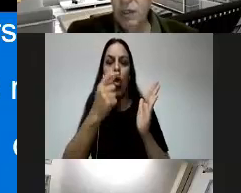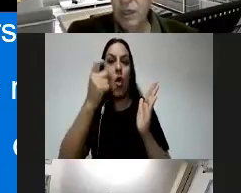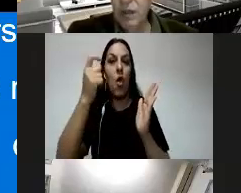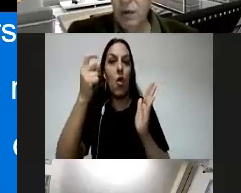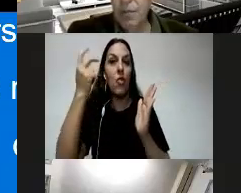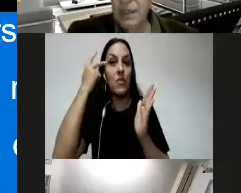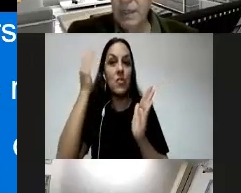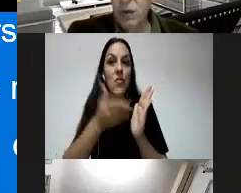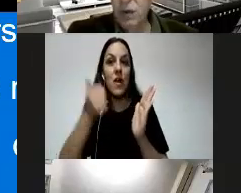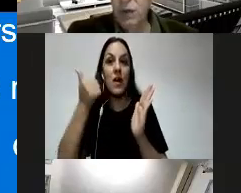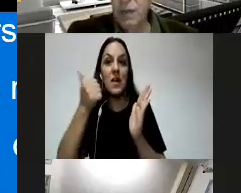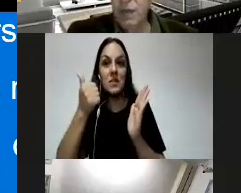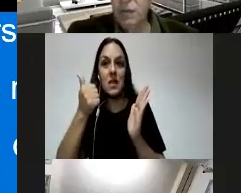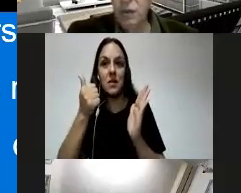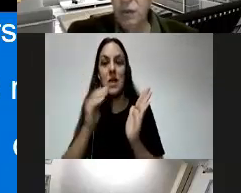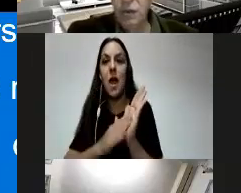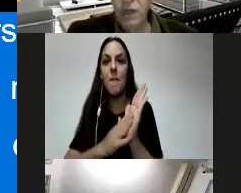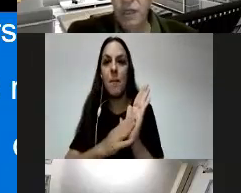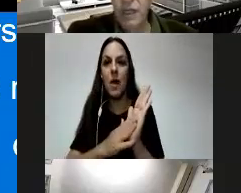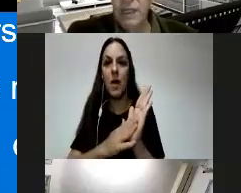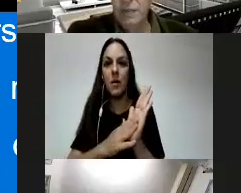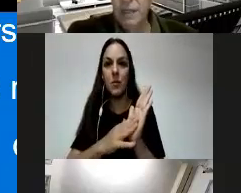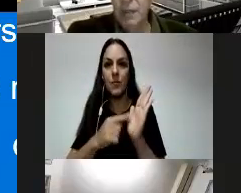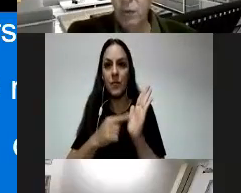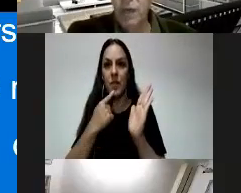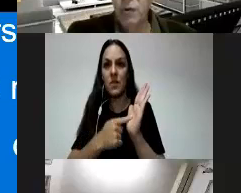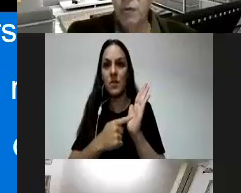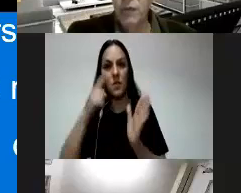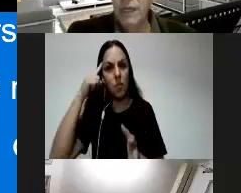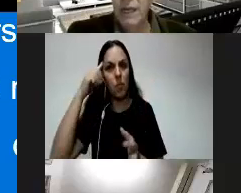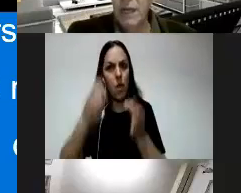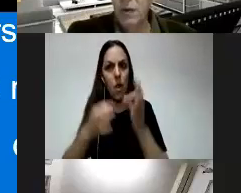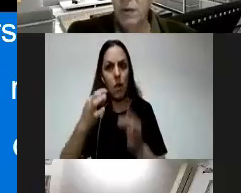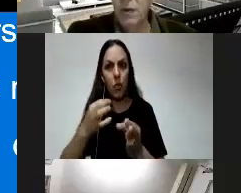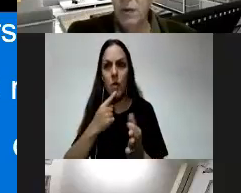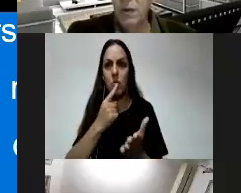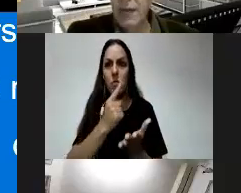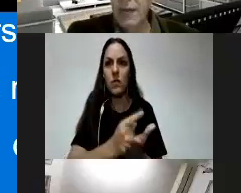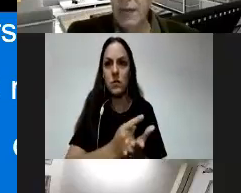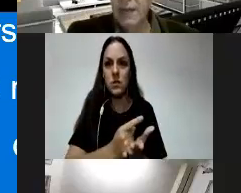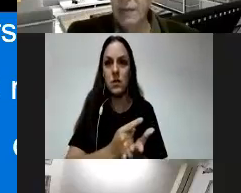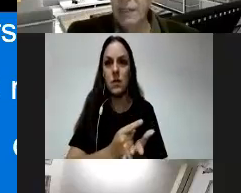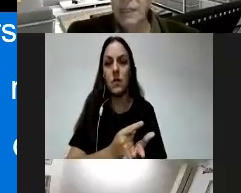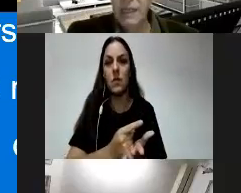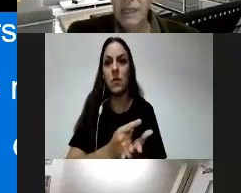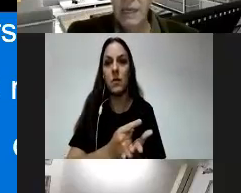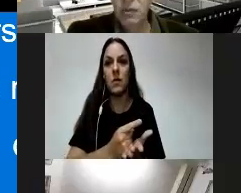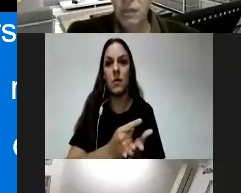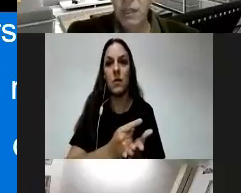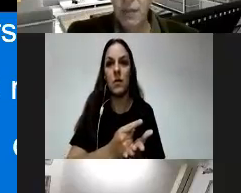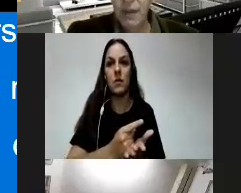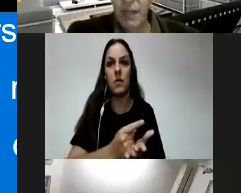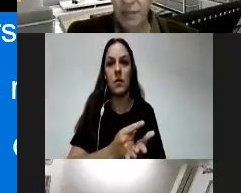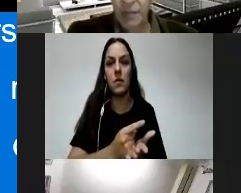Corte comparte los fundamentos y conclusiones del dictamen del Procurador Fiscal a los que cabe remitirse en razón